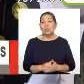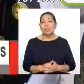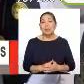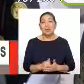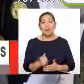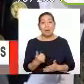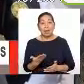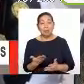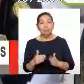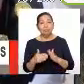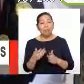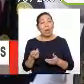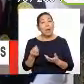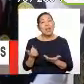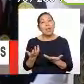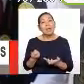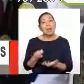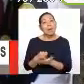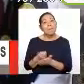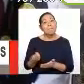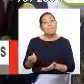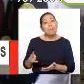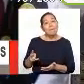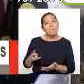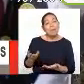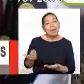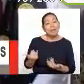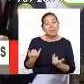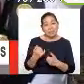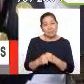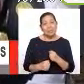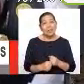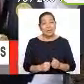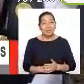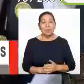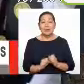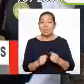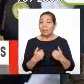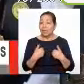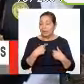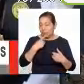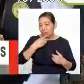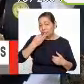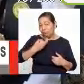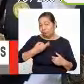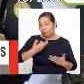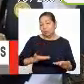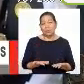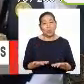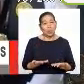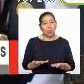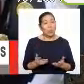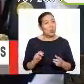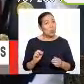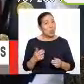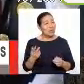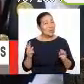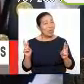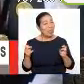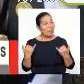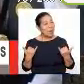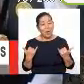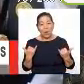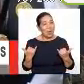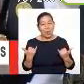hay un nivel de extorsiones que ha aumentado, sobre todo este año. Tenemos que ser realistas. Esto no es un tema de